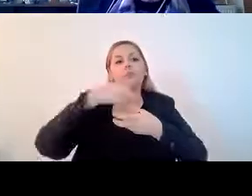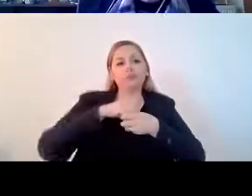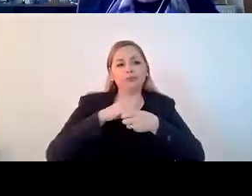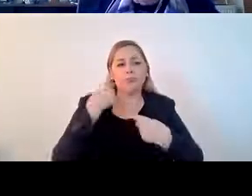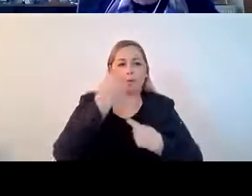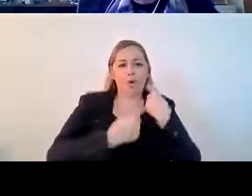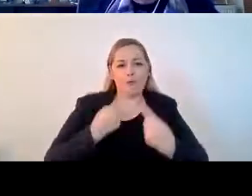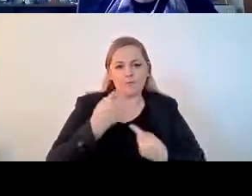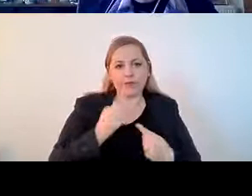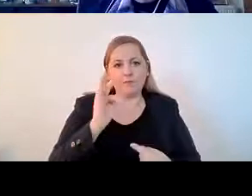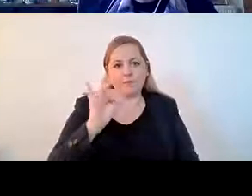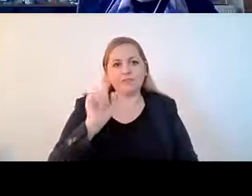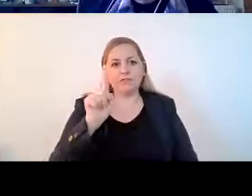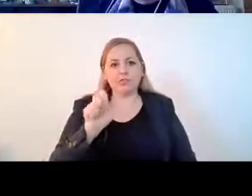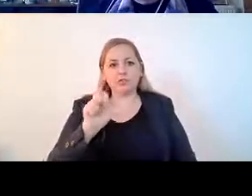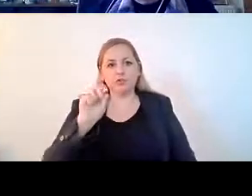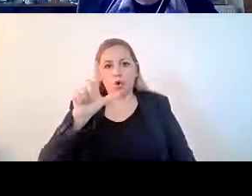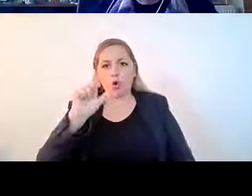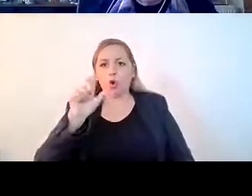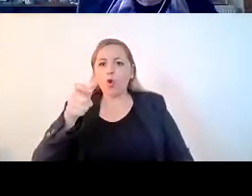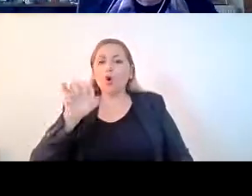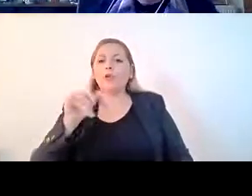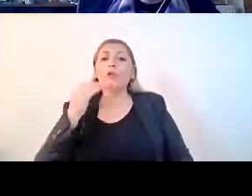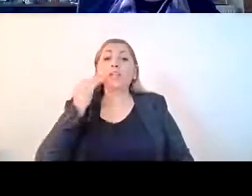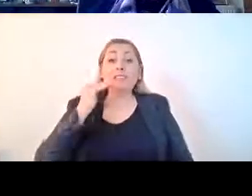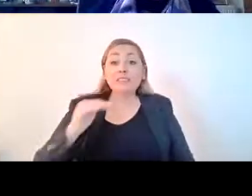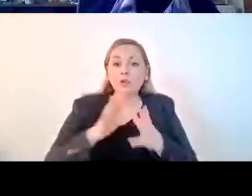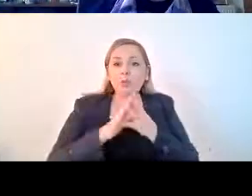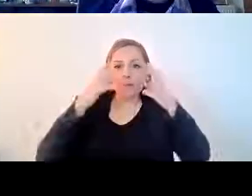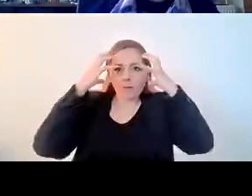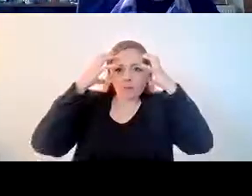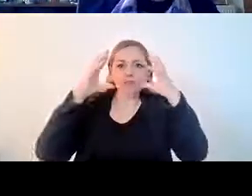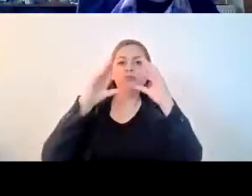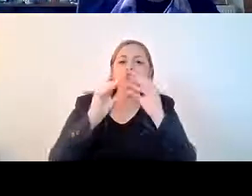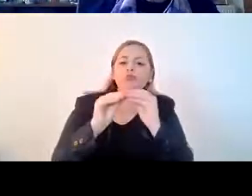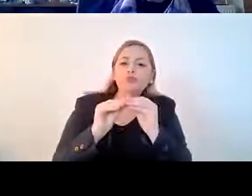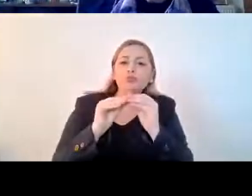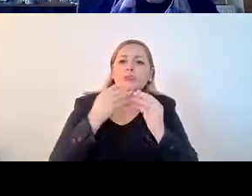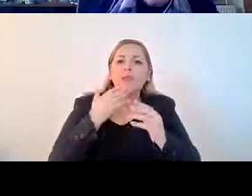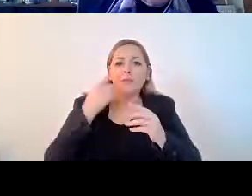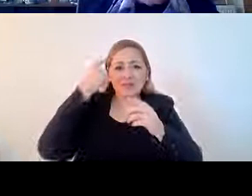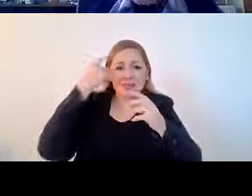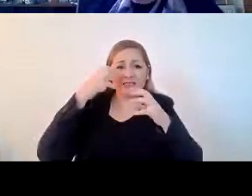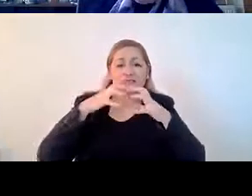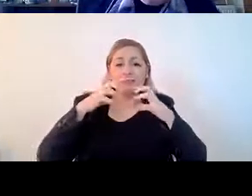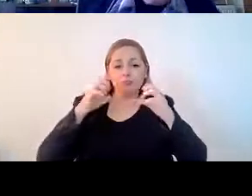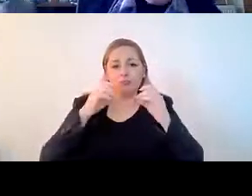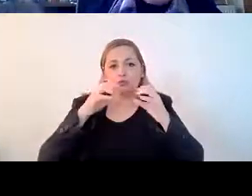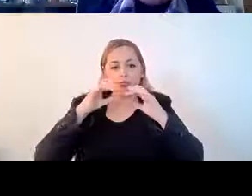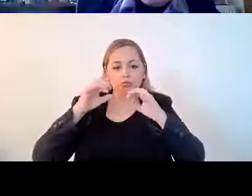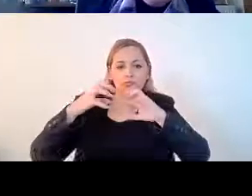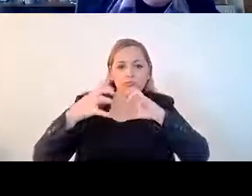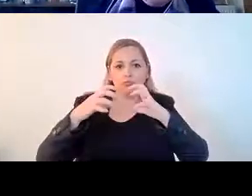se habría observado, por ejemplo, el volumen cerebral disminuido e hiperactividad del sistema somatosensorial, lo que explicaría